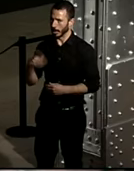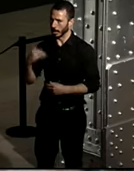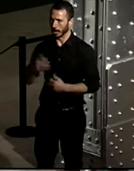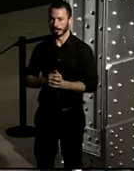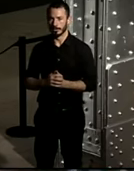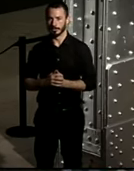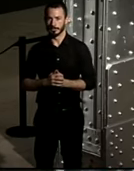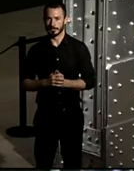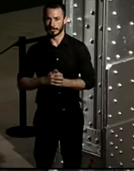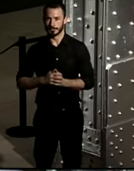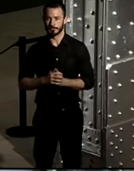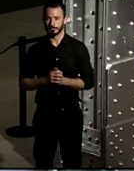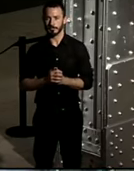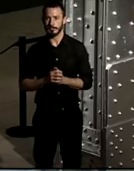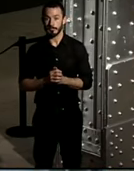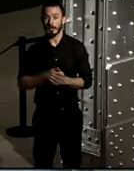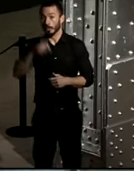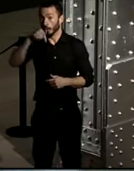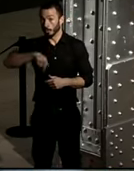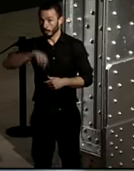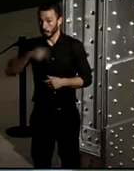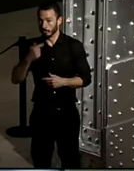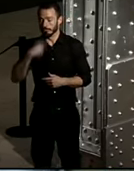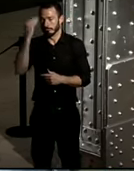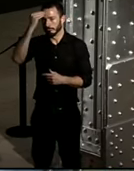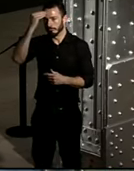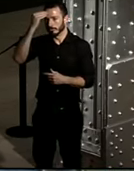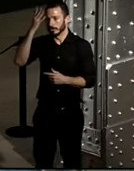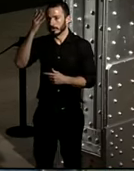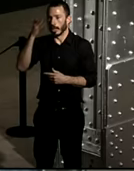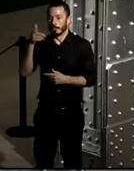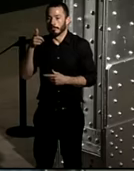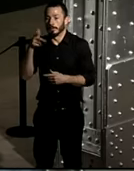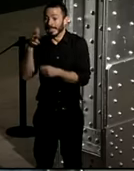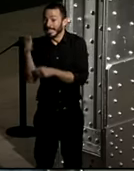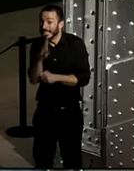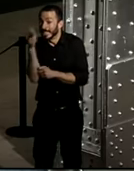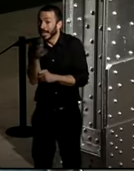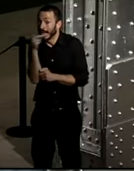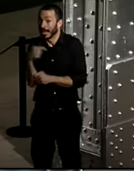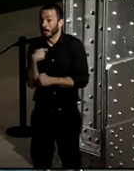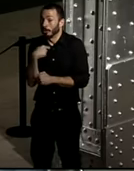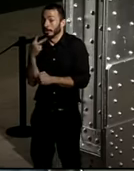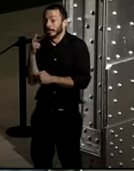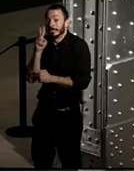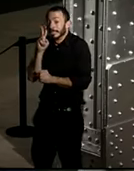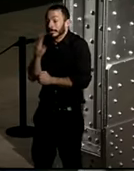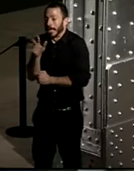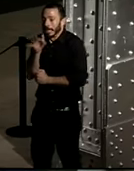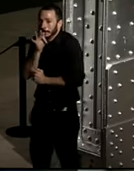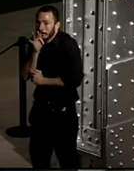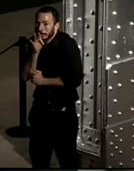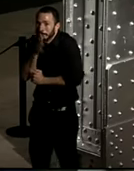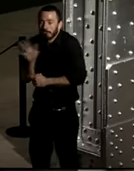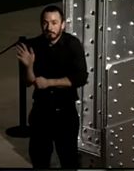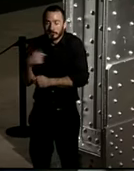Haberle mandado por allá. Yo, a día de hoy, todavía pienso que hay material que no he visto. Que va a volver a hacer la película,